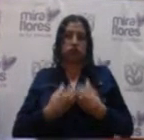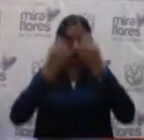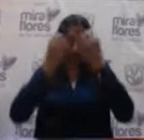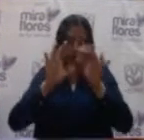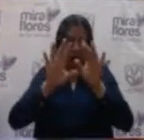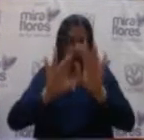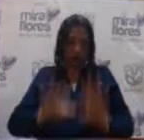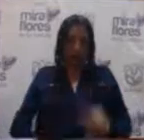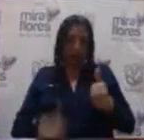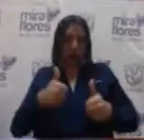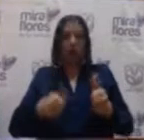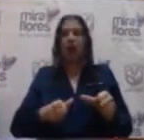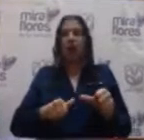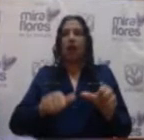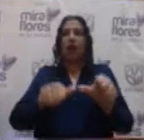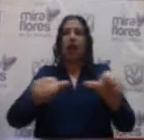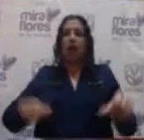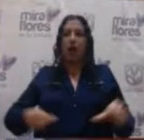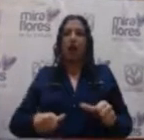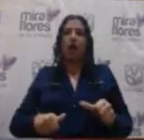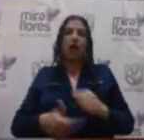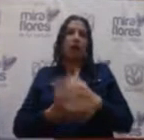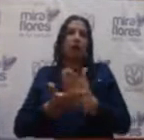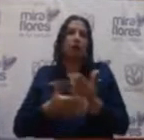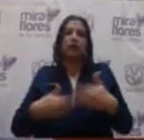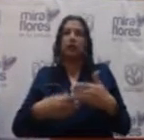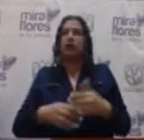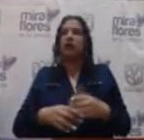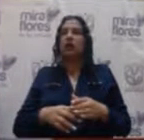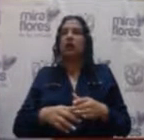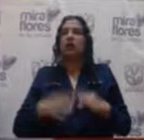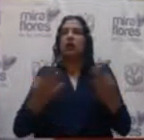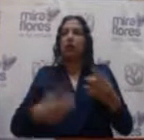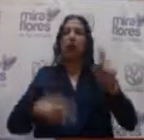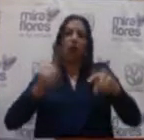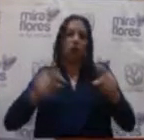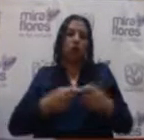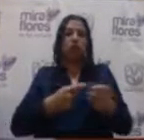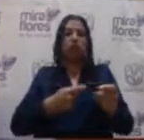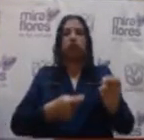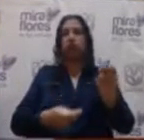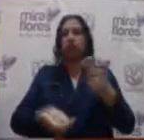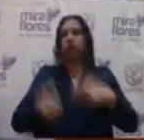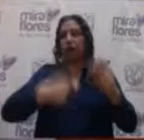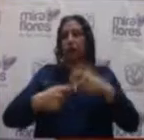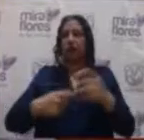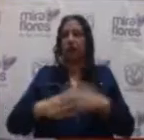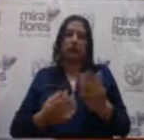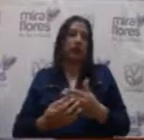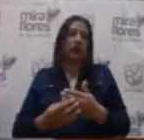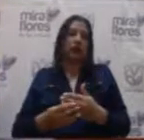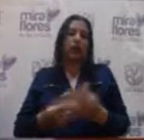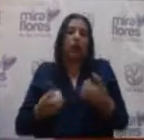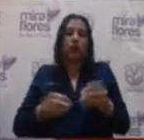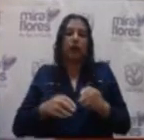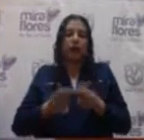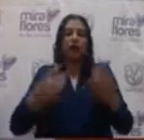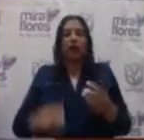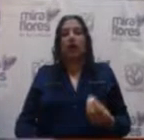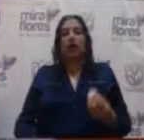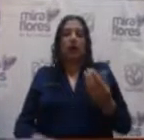áreas podemos estar abriendo próximamente. Hay comercios que se están perjudicando y que